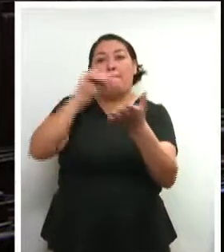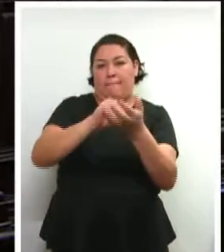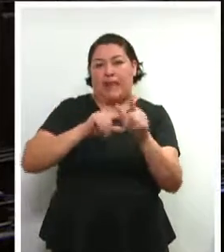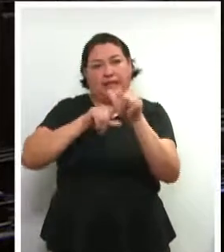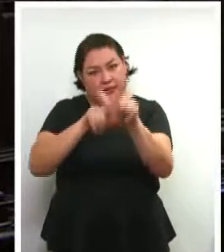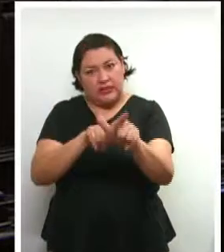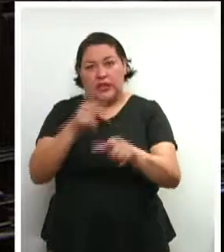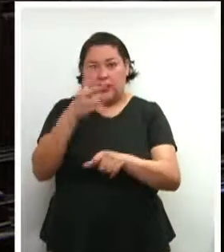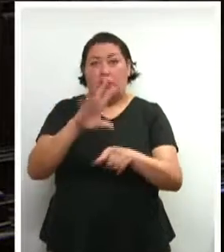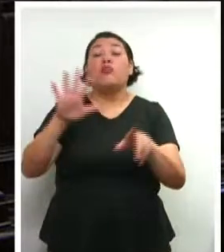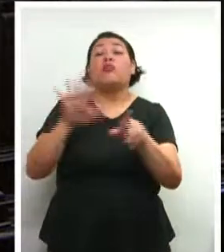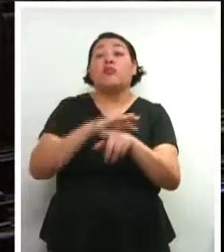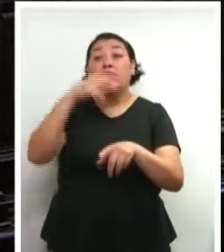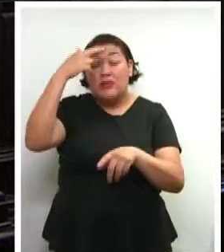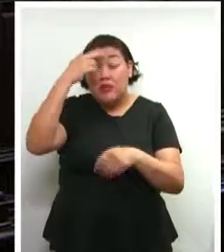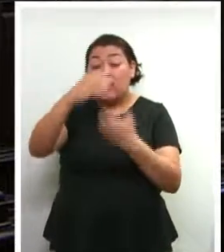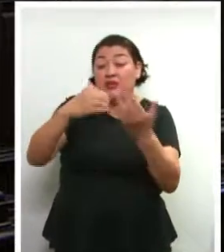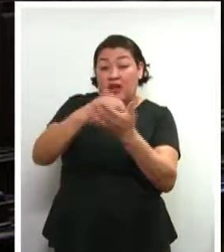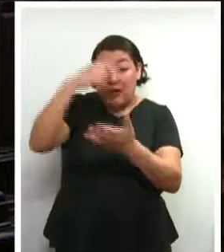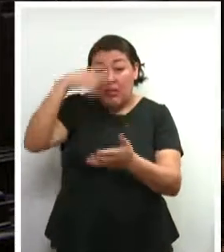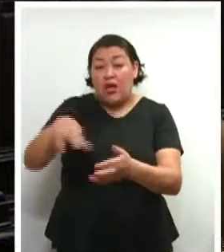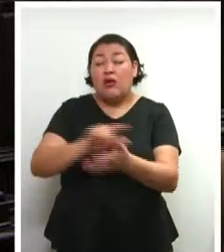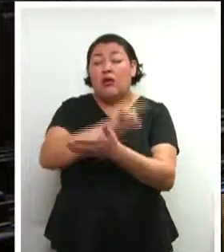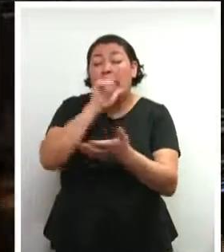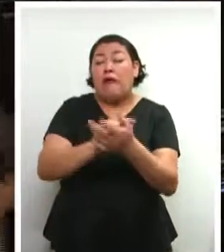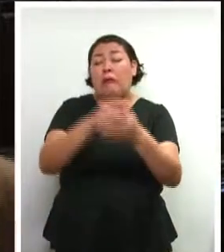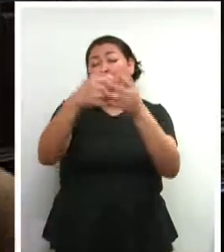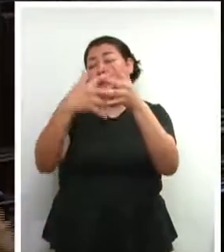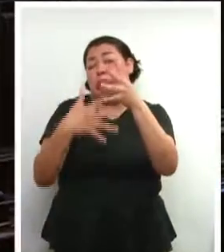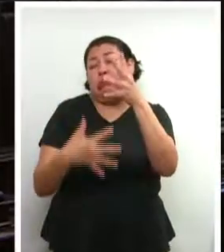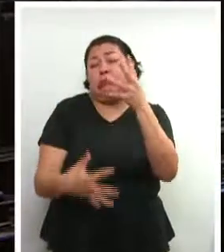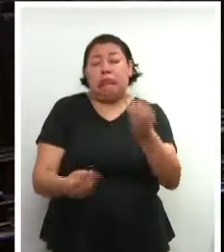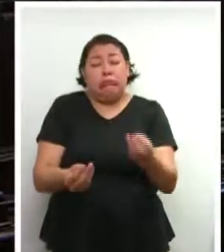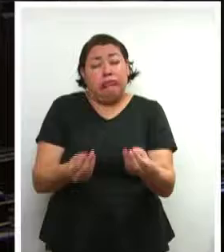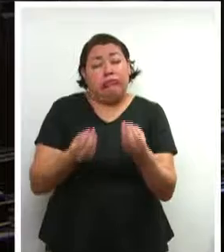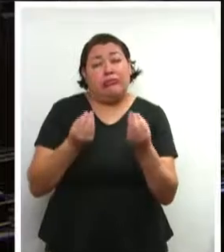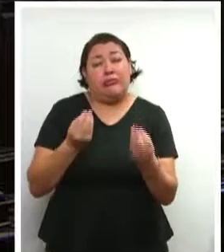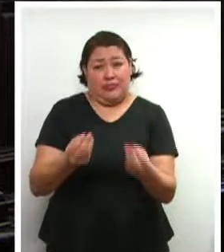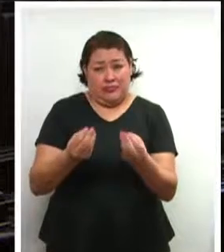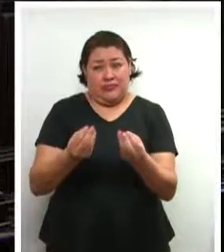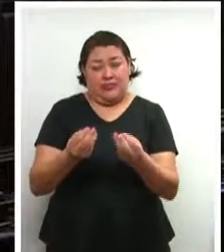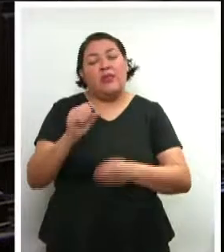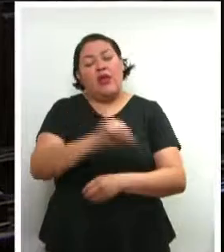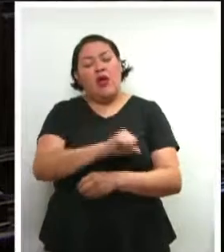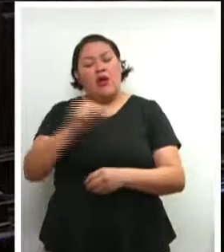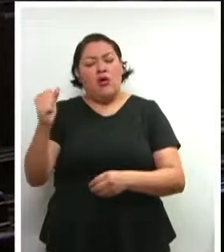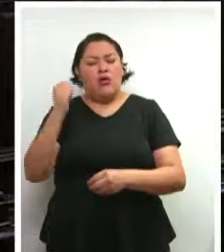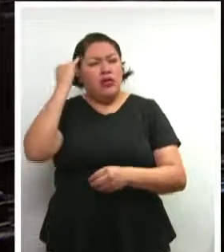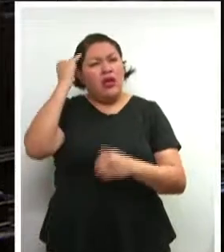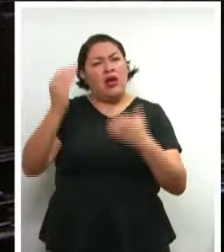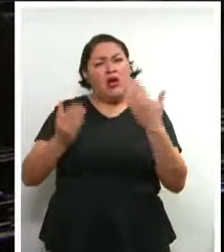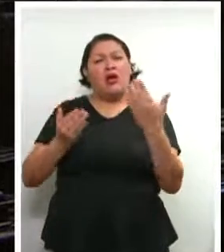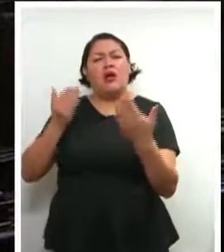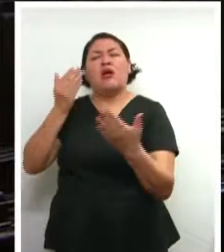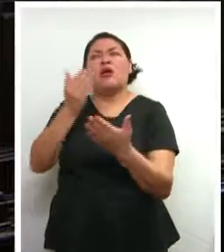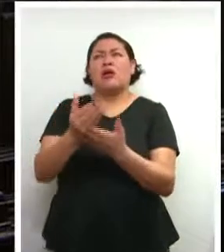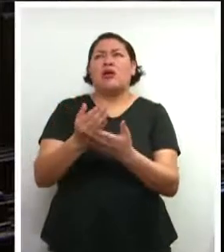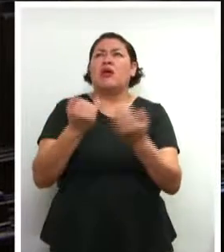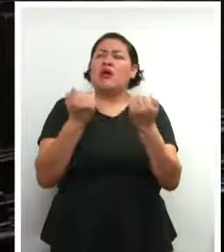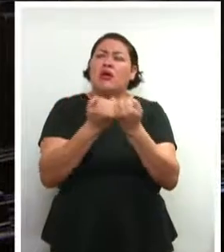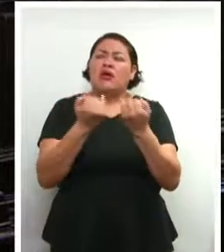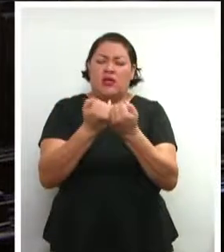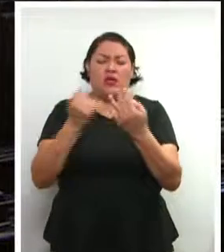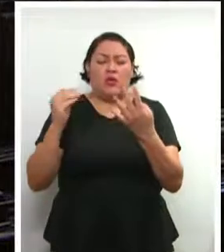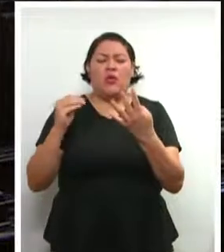existe en la Ciudad de México. Otro punto que está propuesto en la iniciativa de